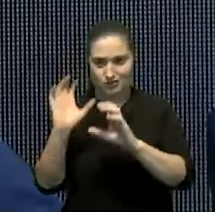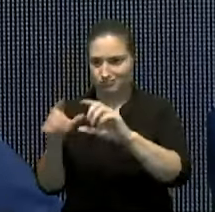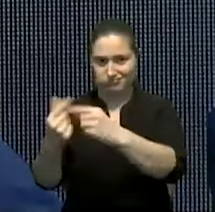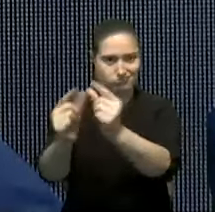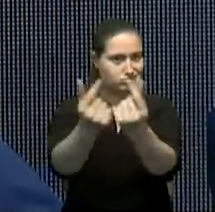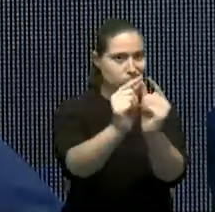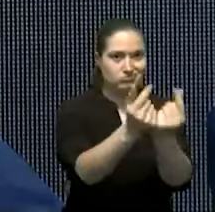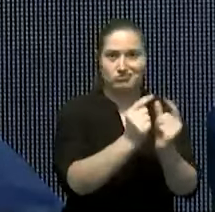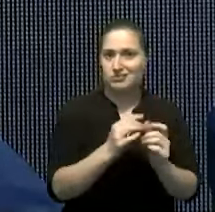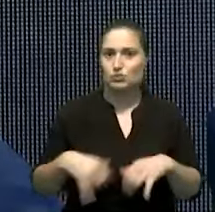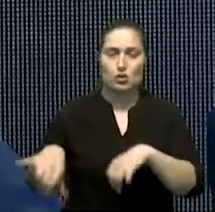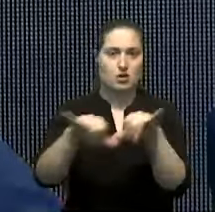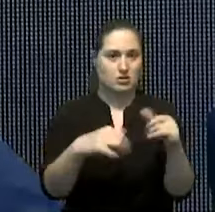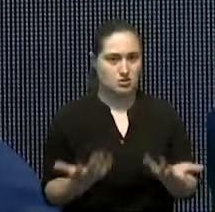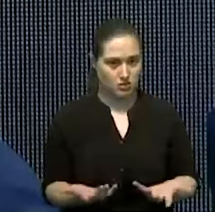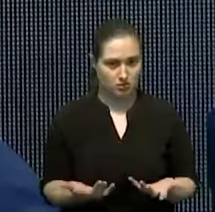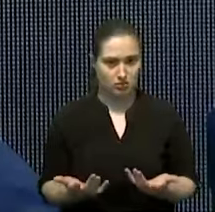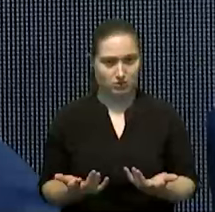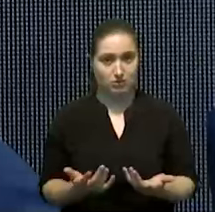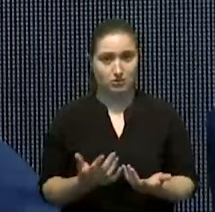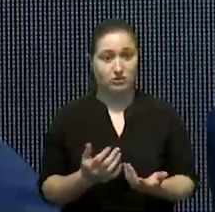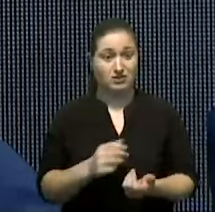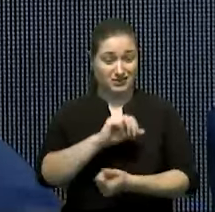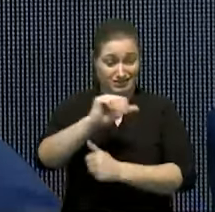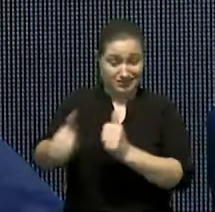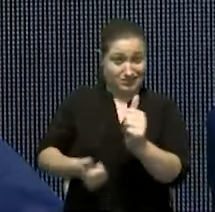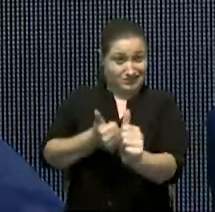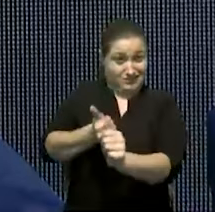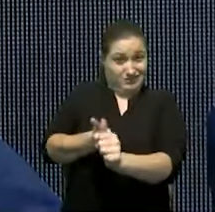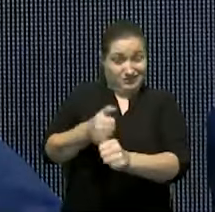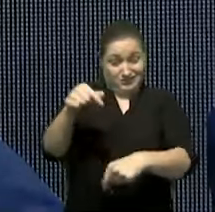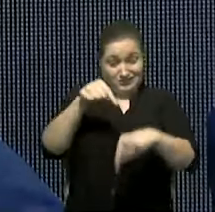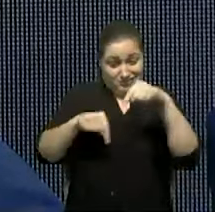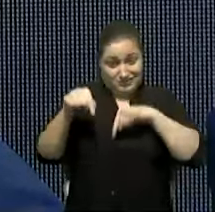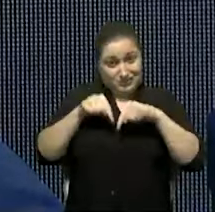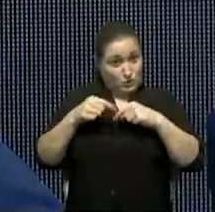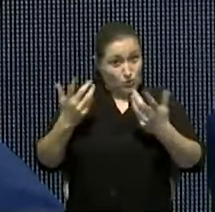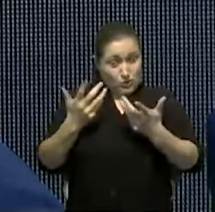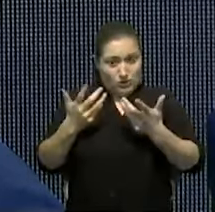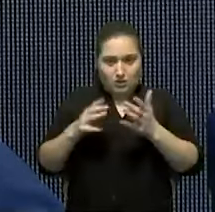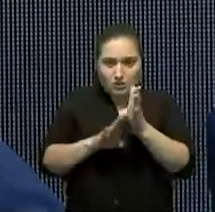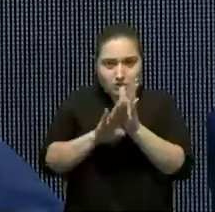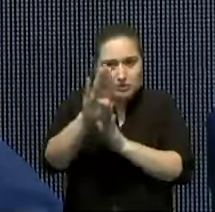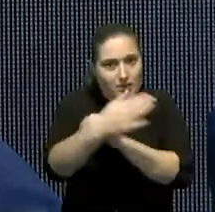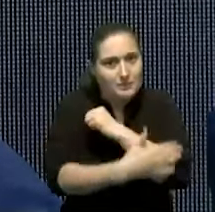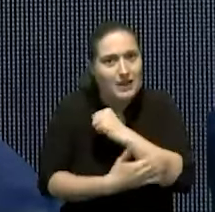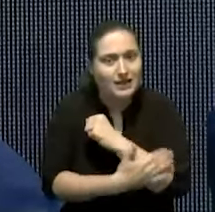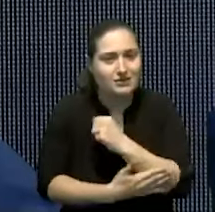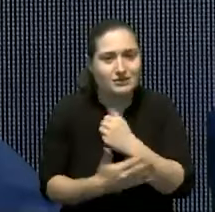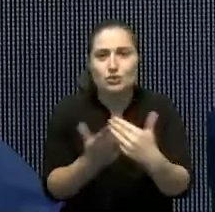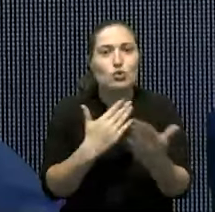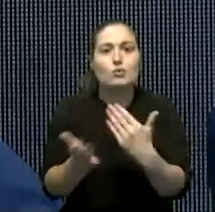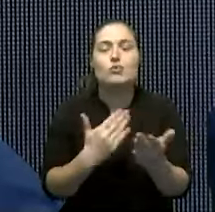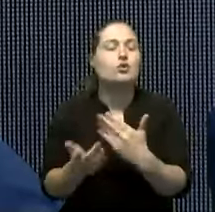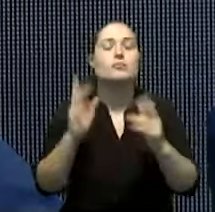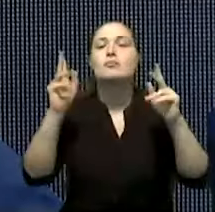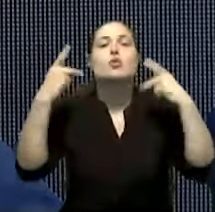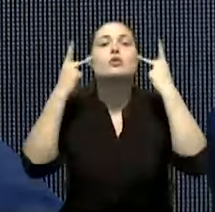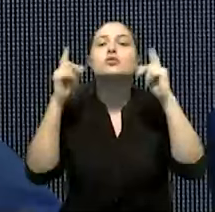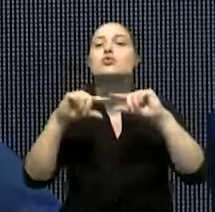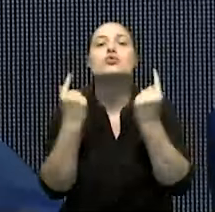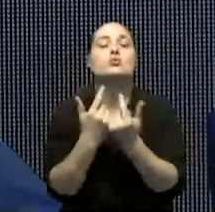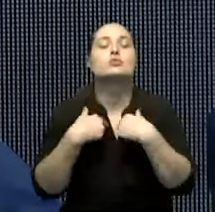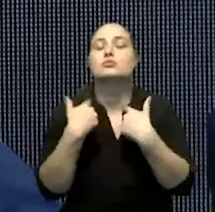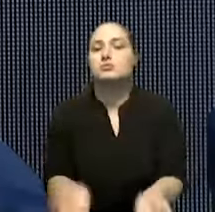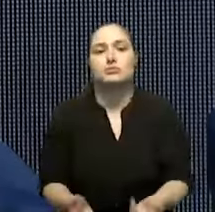esencia está detrás de todo esto es el desarrollo de nuestro país sin color político porque